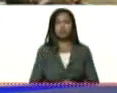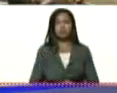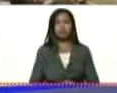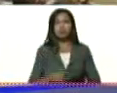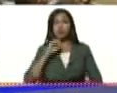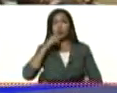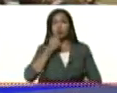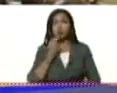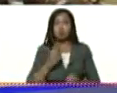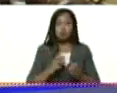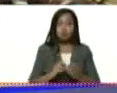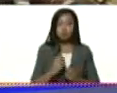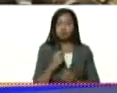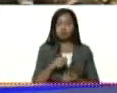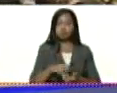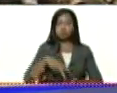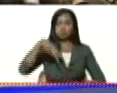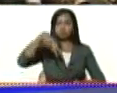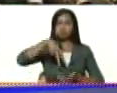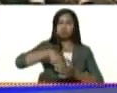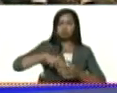Rusia se ha levantado